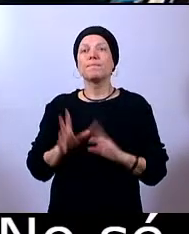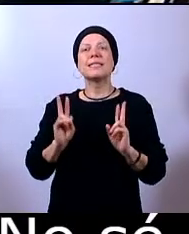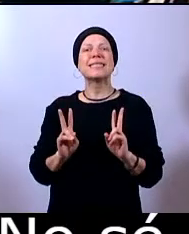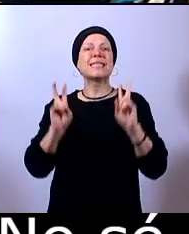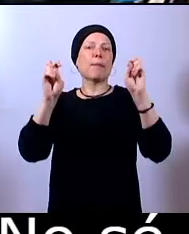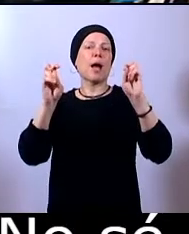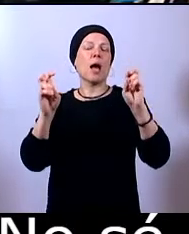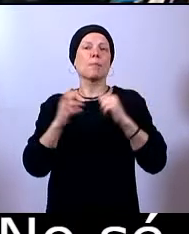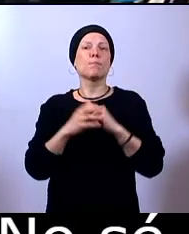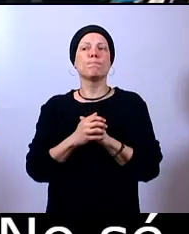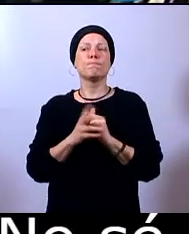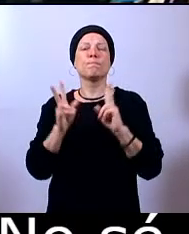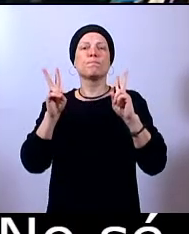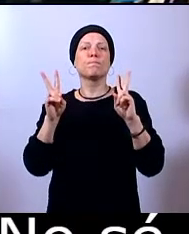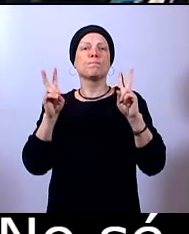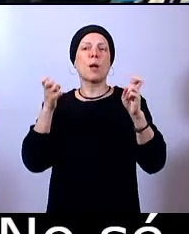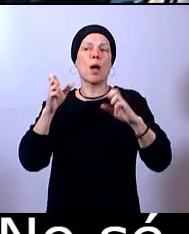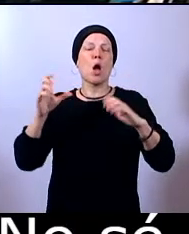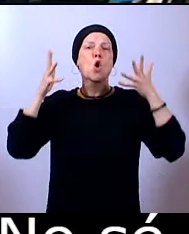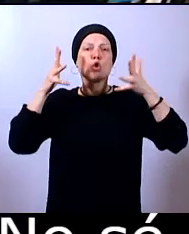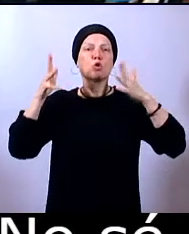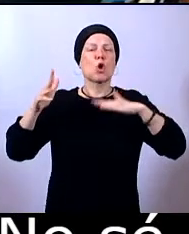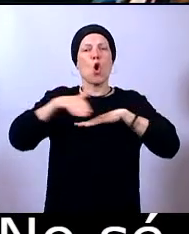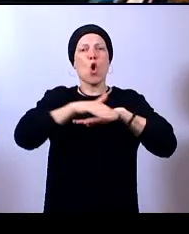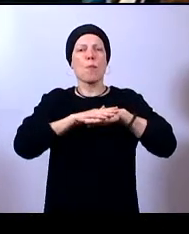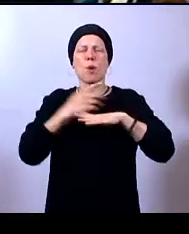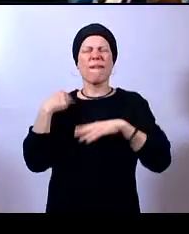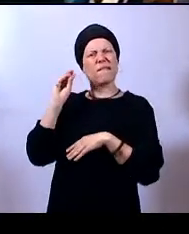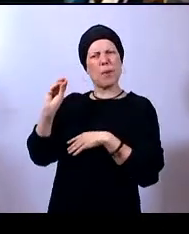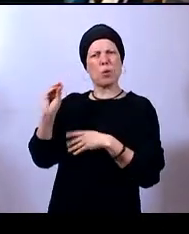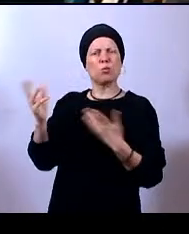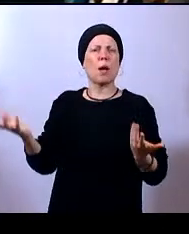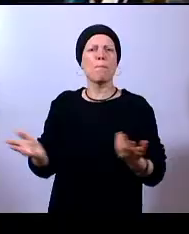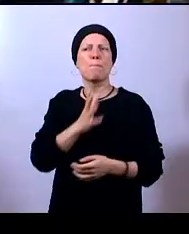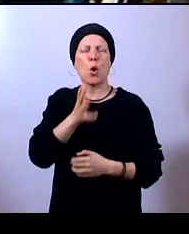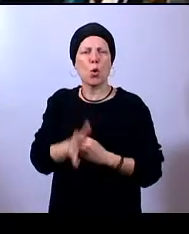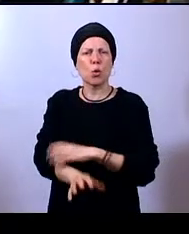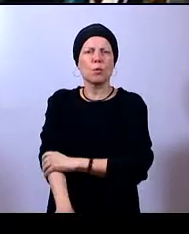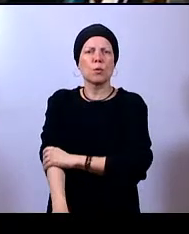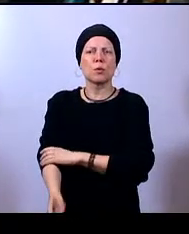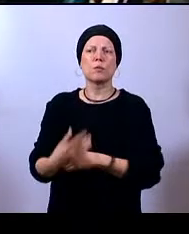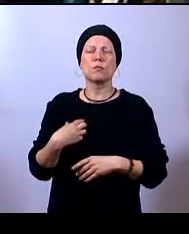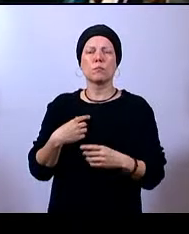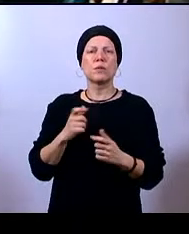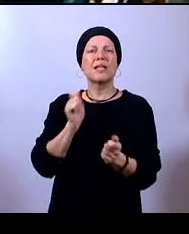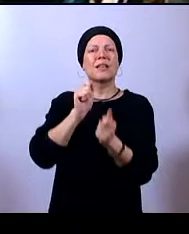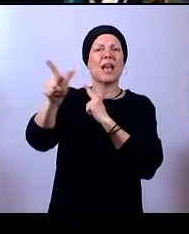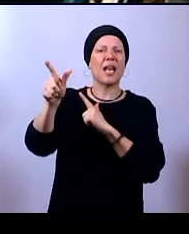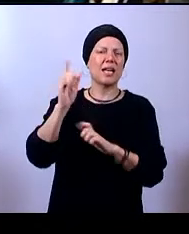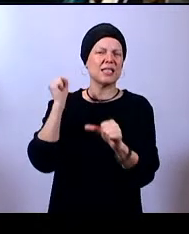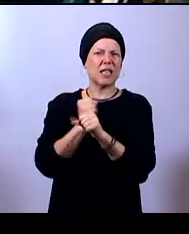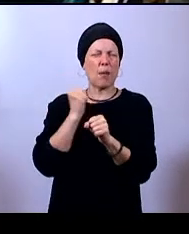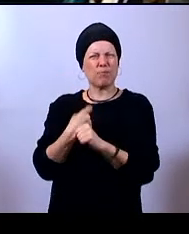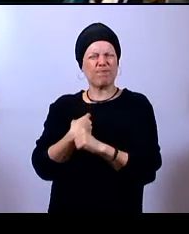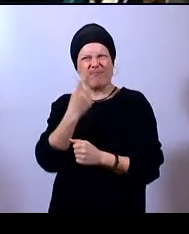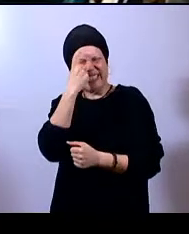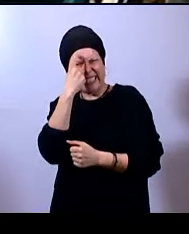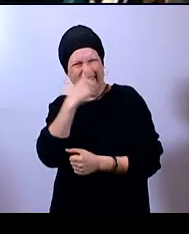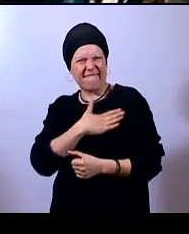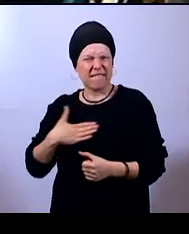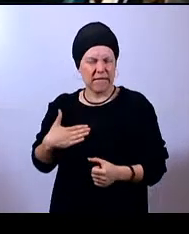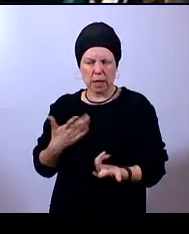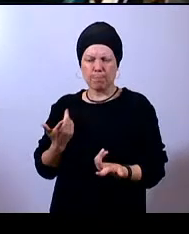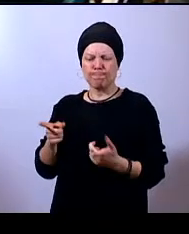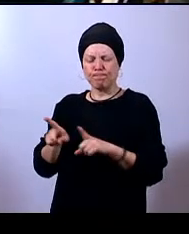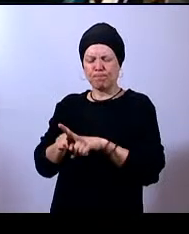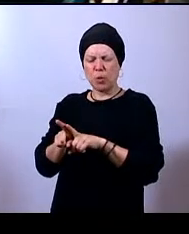Respecto a los temas del Consejo de Gobierno, le quería preguntar por el teletrabajo. Me gustaría saber un poco cómo